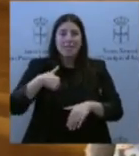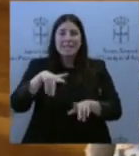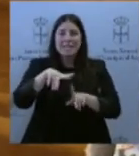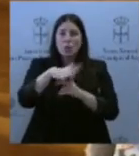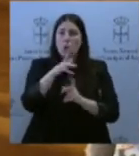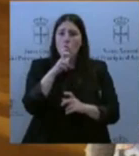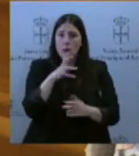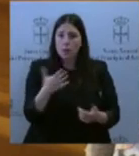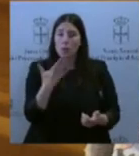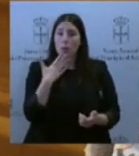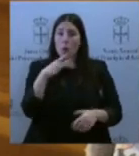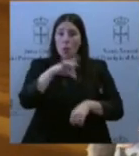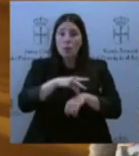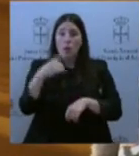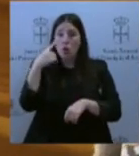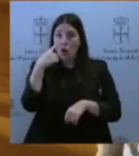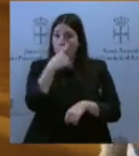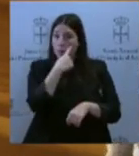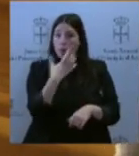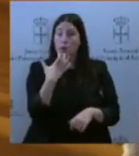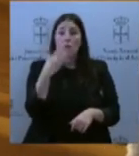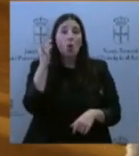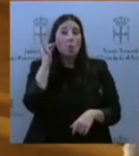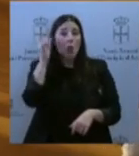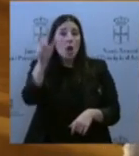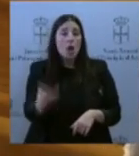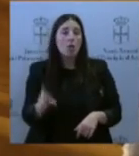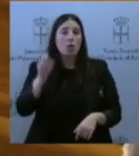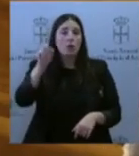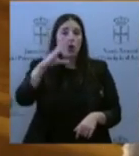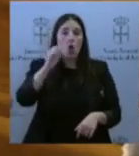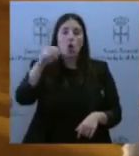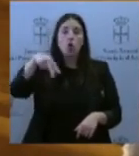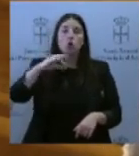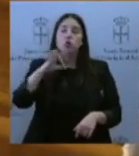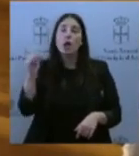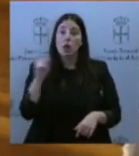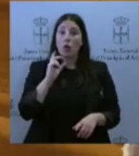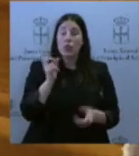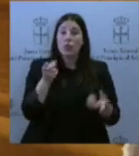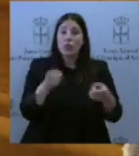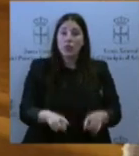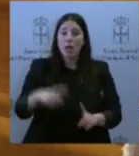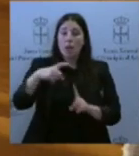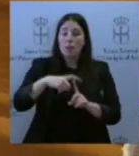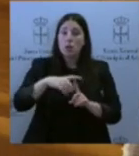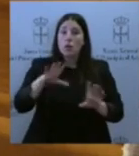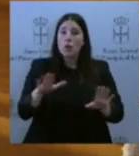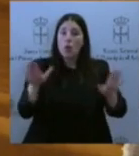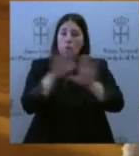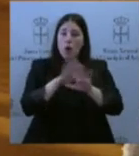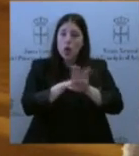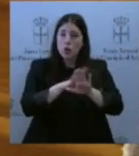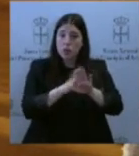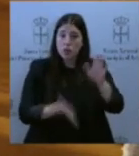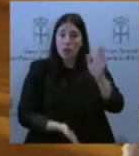de Consuelo, profesora con principio de cataratas y cita para mayo, pero que debe conducir de noche para ir a trabajar por la carretera de La Espina. Como un niño de 11 años, en